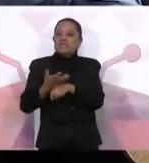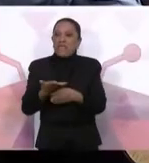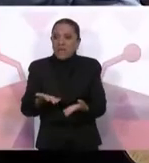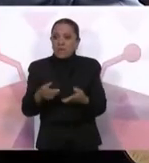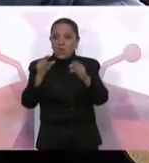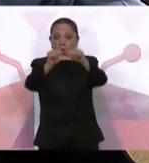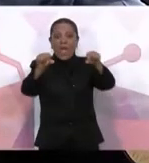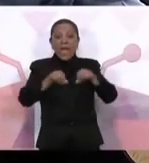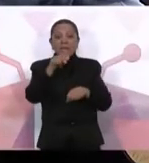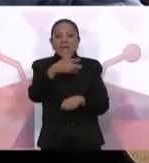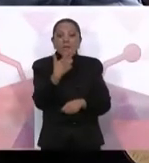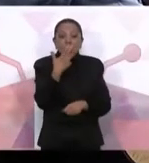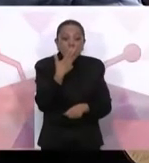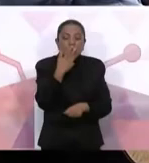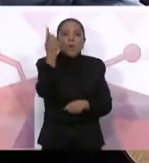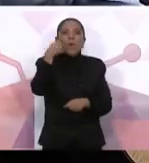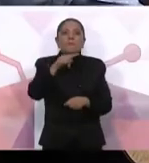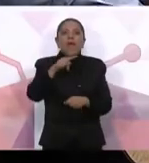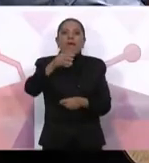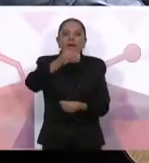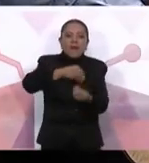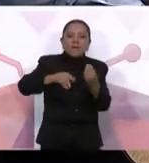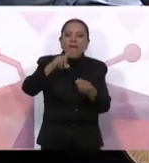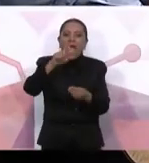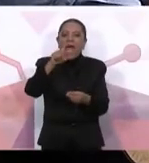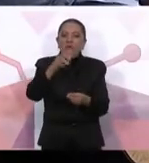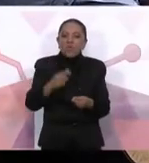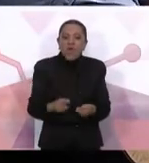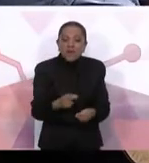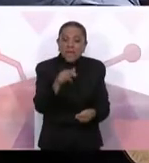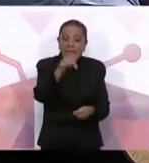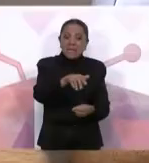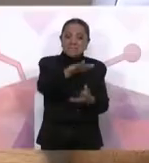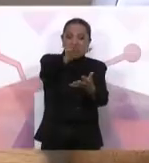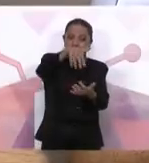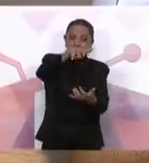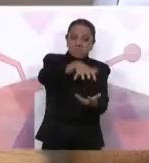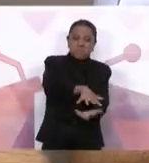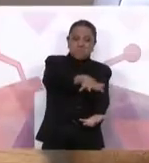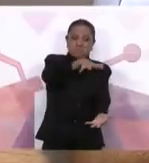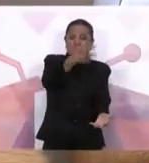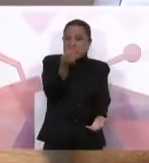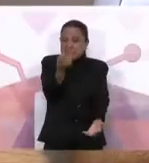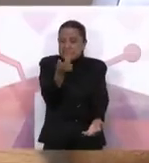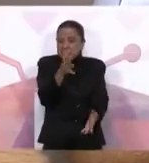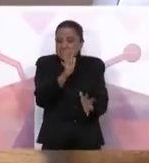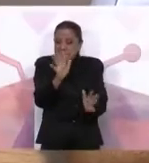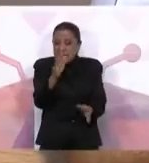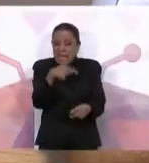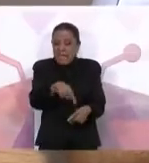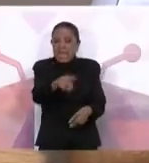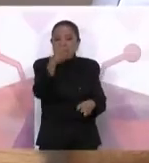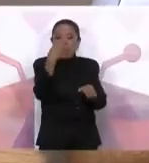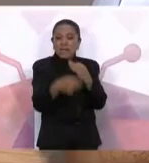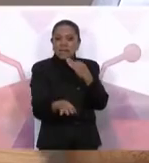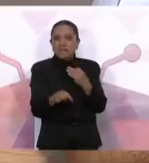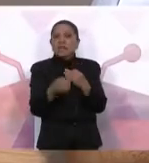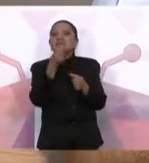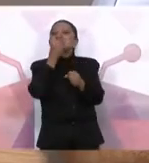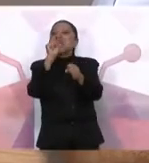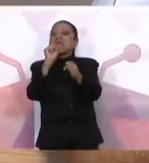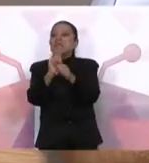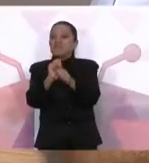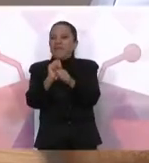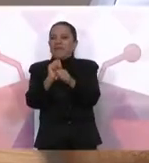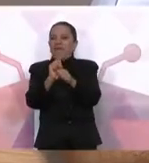recargar los mantos freáticos ese asunto está casi terminado con la semarnat ya tenemos el trabajo hecho de la delimitación